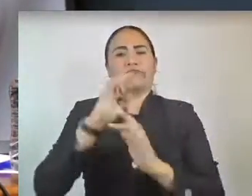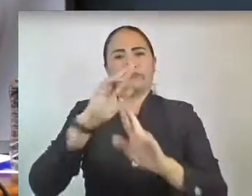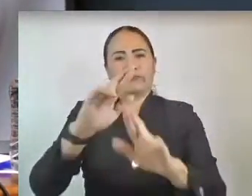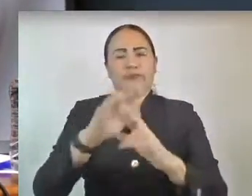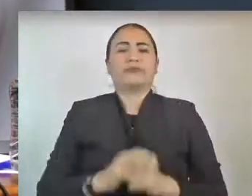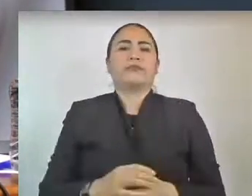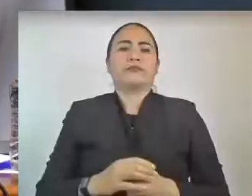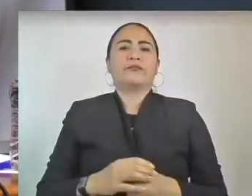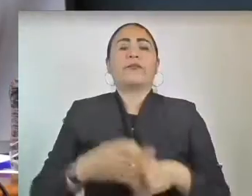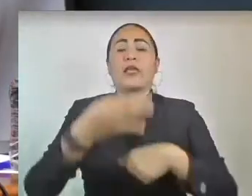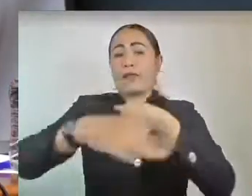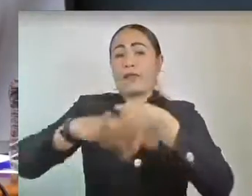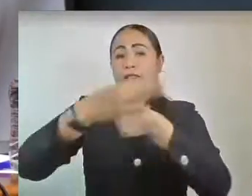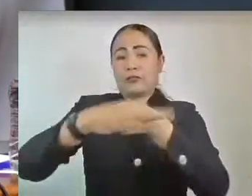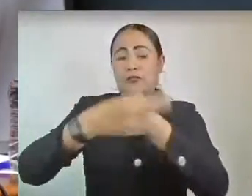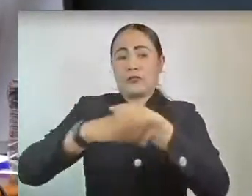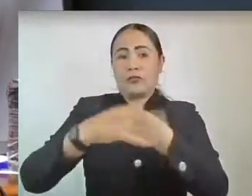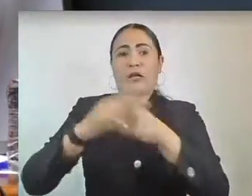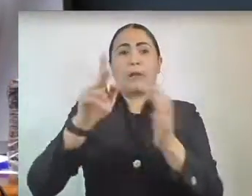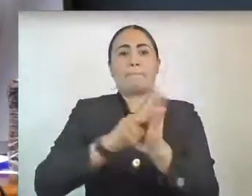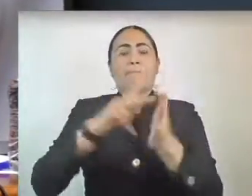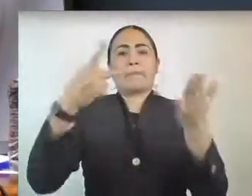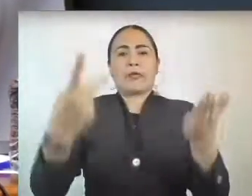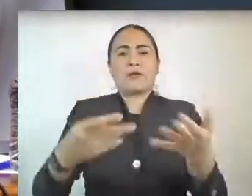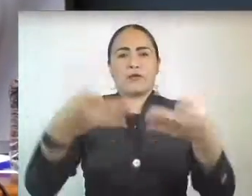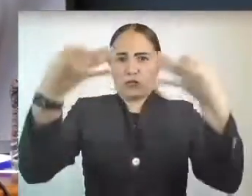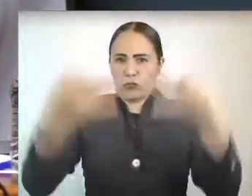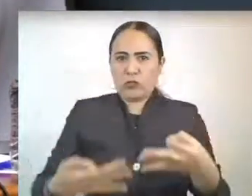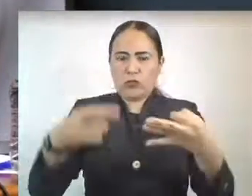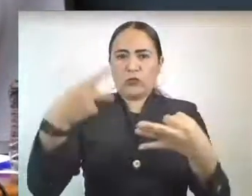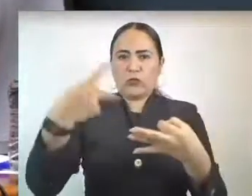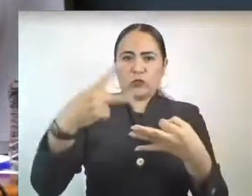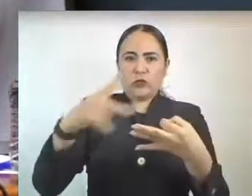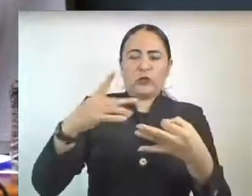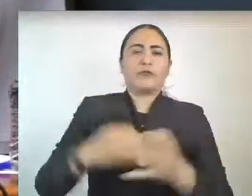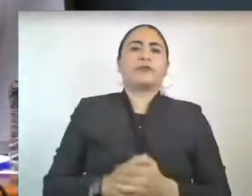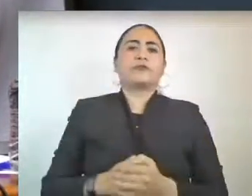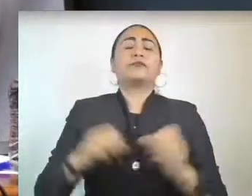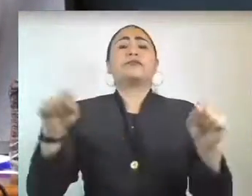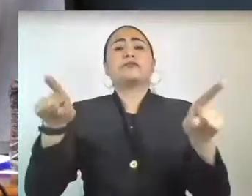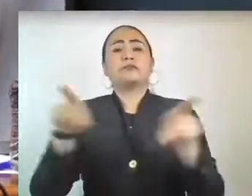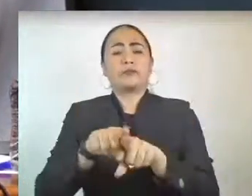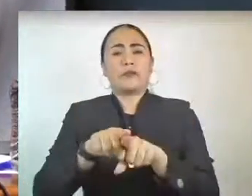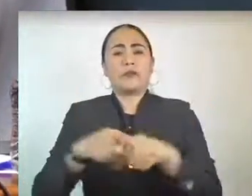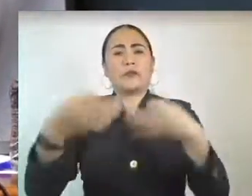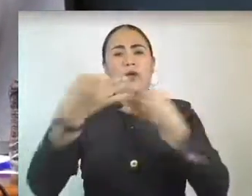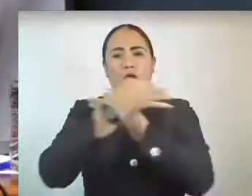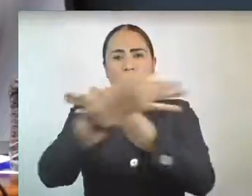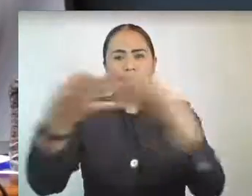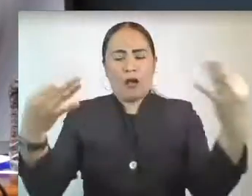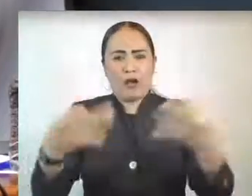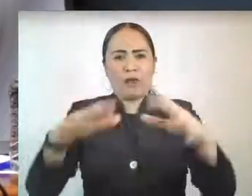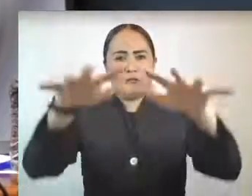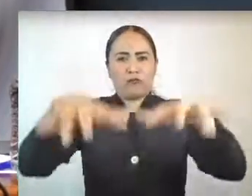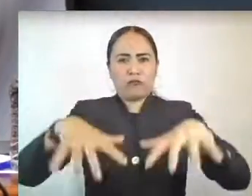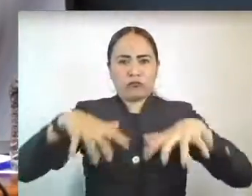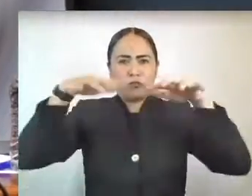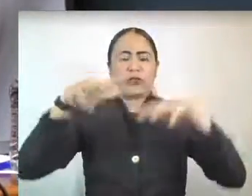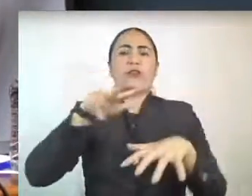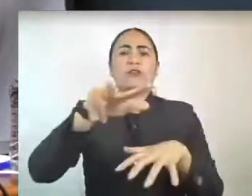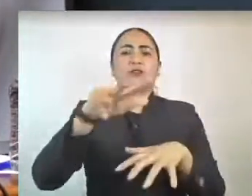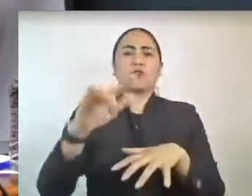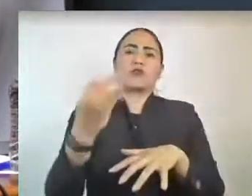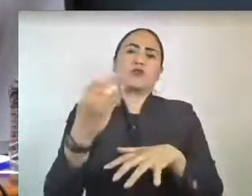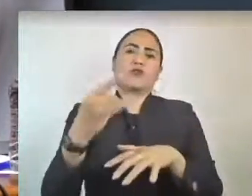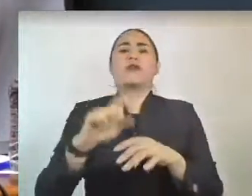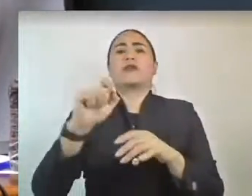el presente acuerdo en el periódico oficial Gaceta del Gobierno y en la Gaceta Parlamentaria el día miércoles 28 de julio del año en curso.